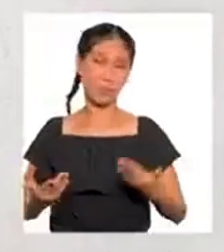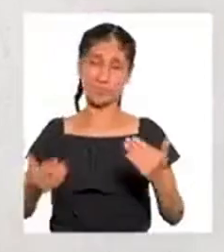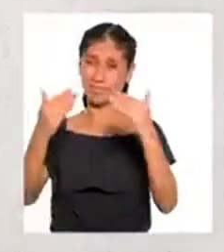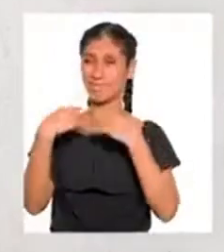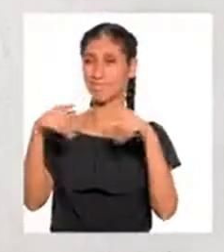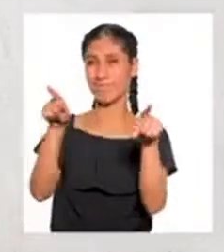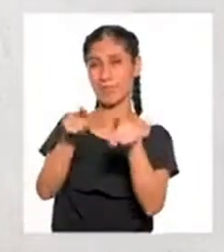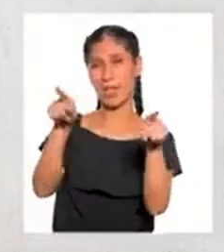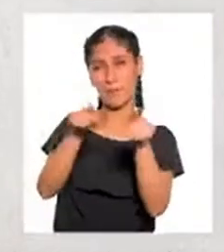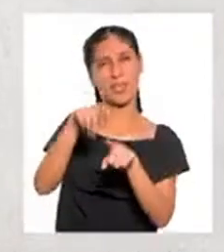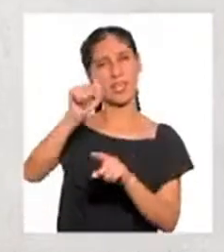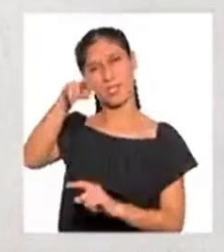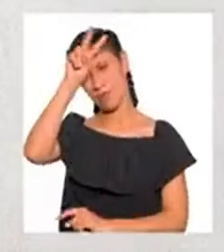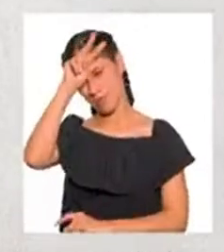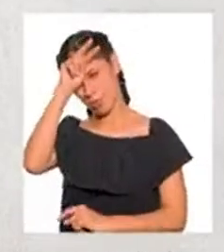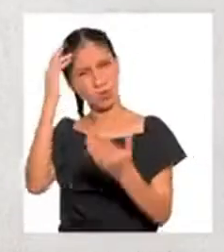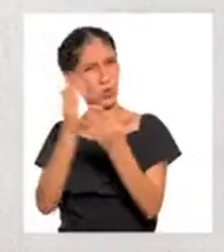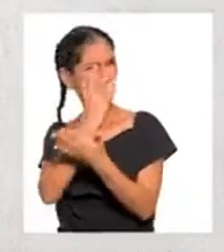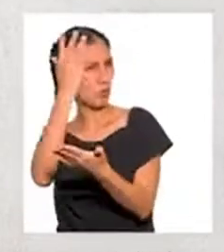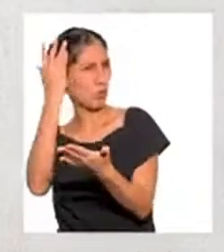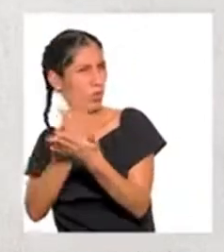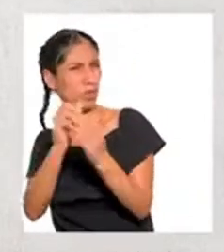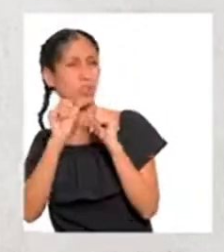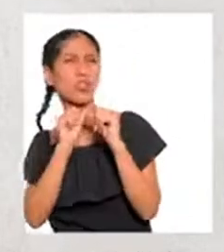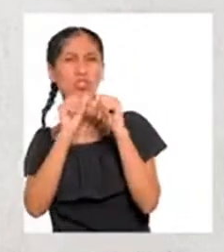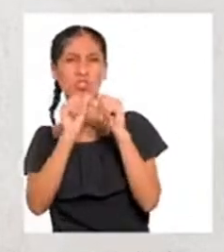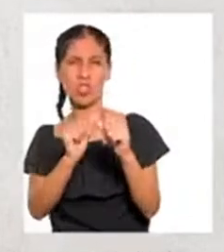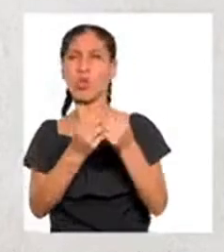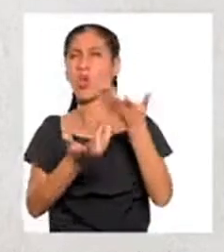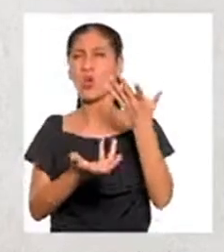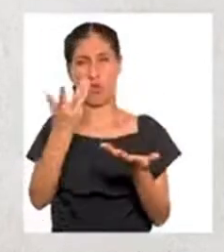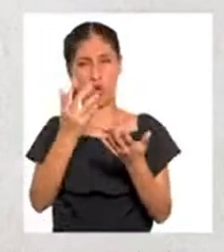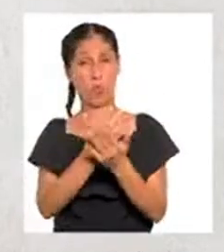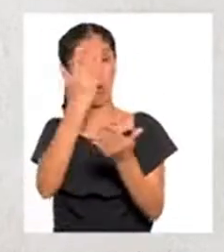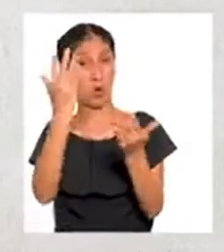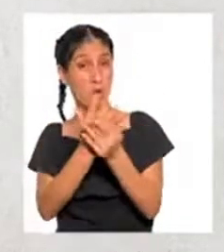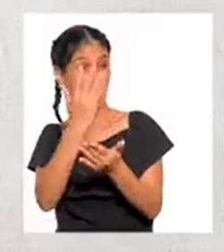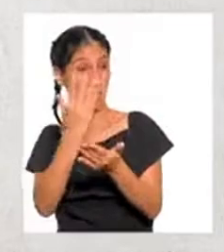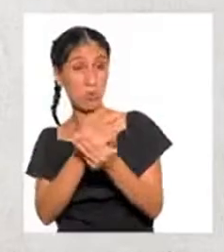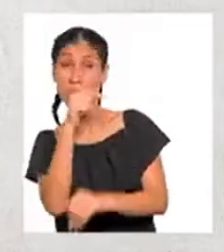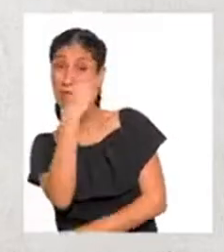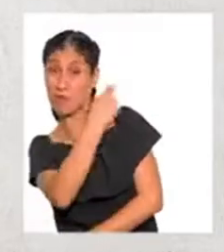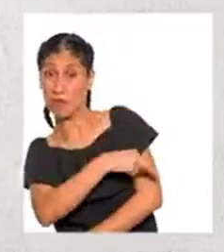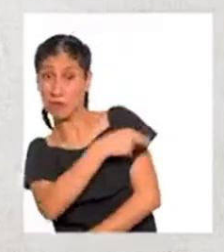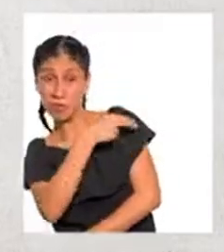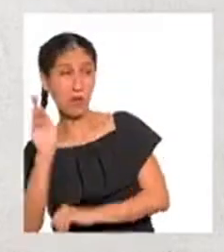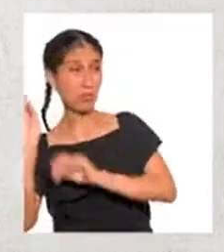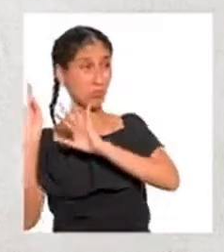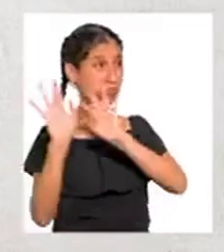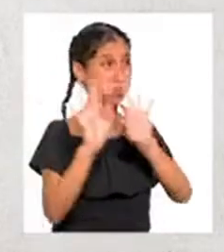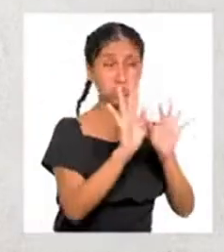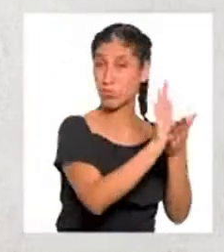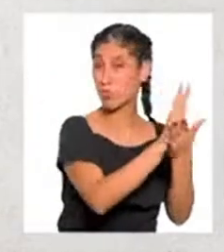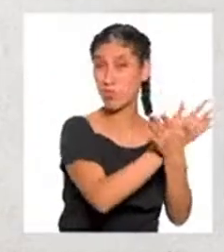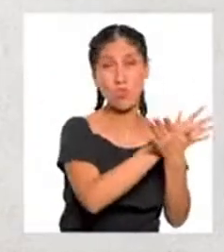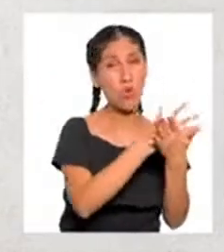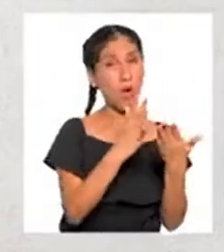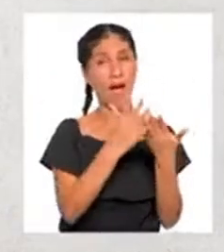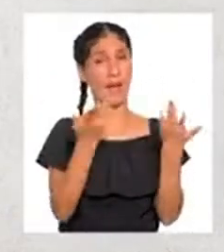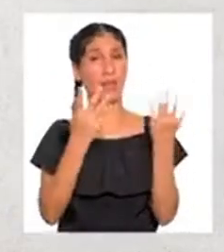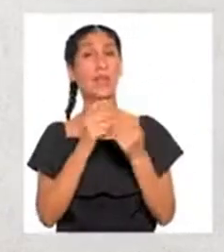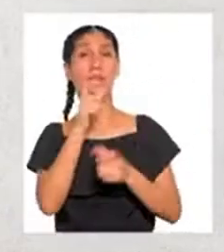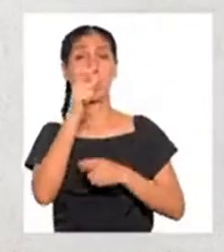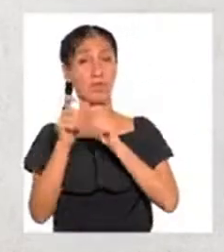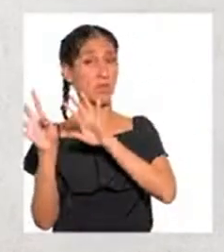país, continuaron los problemas de infraestructura hospitalaria, limitados recursos humanos, escaso acceso a los